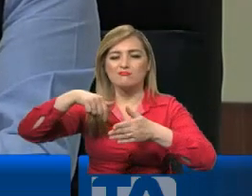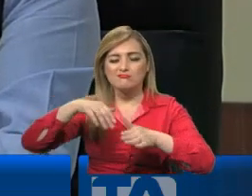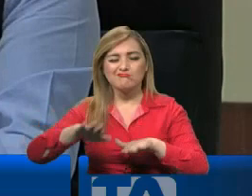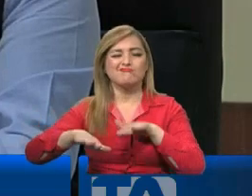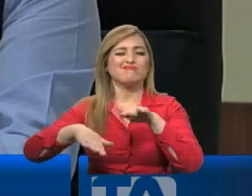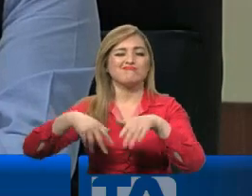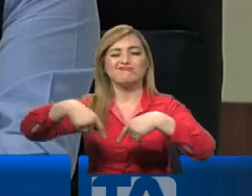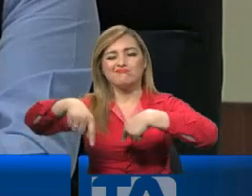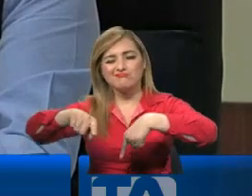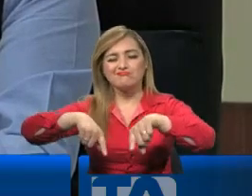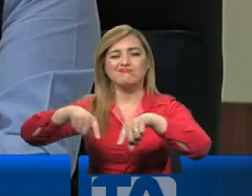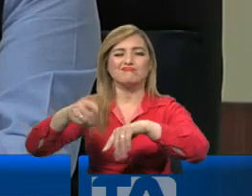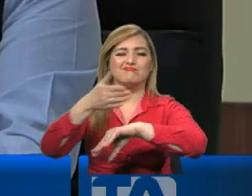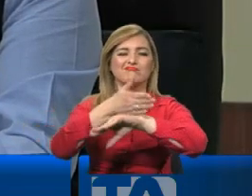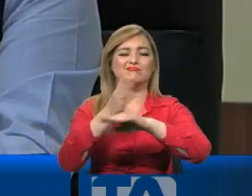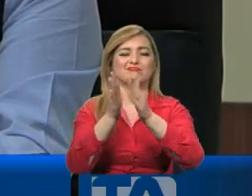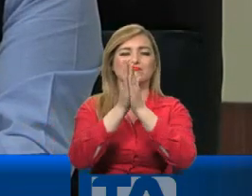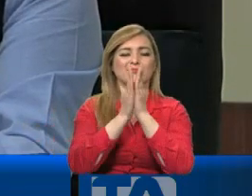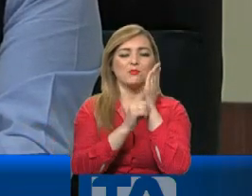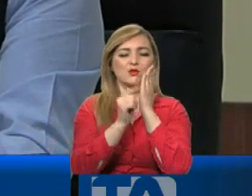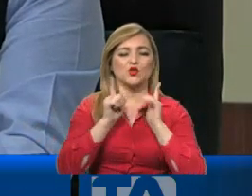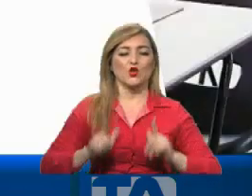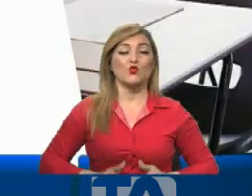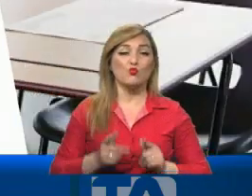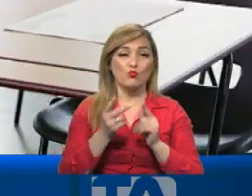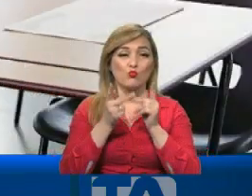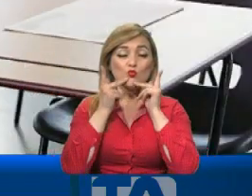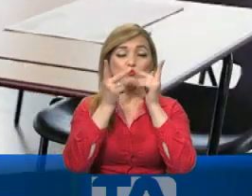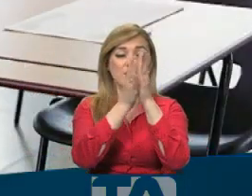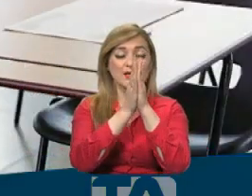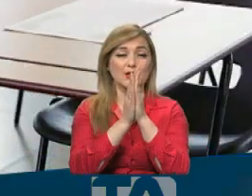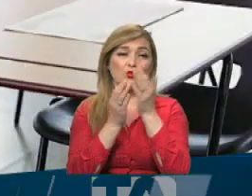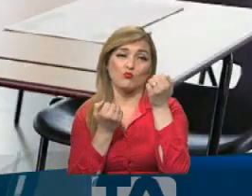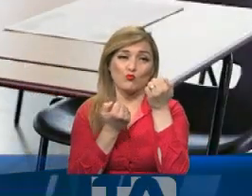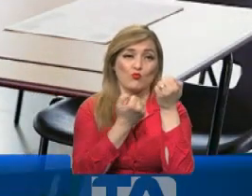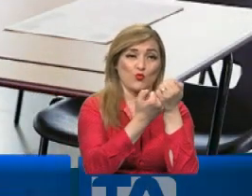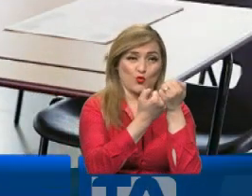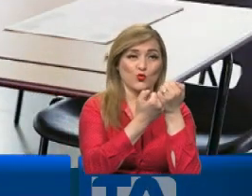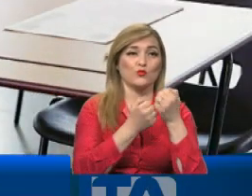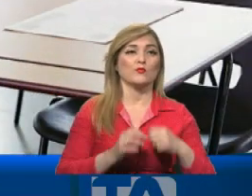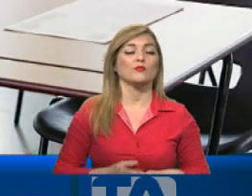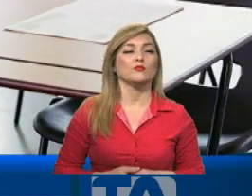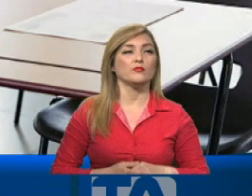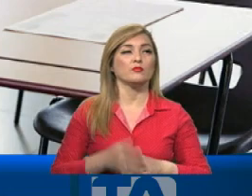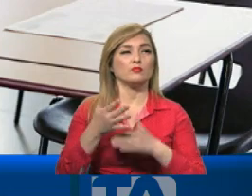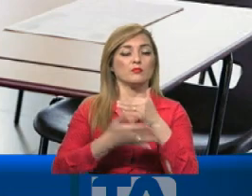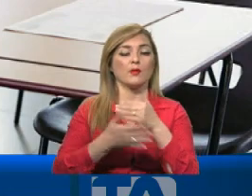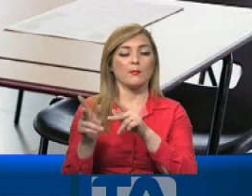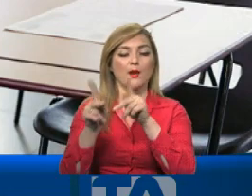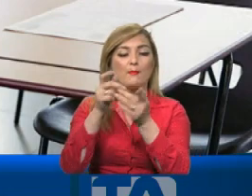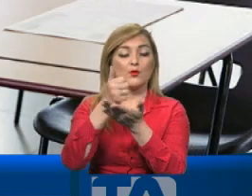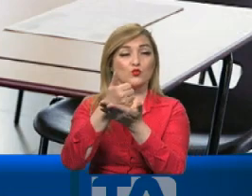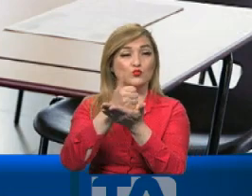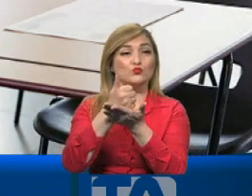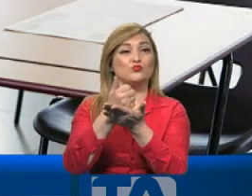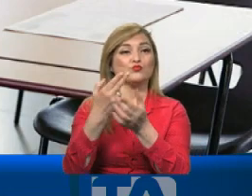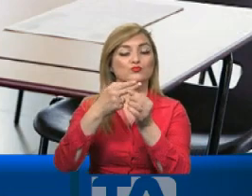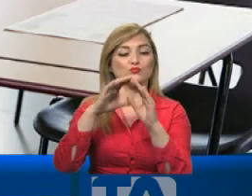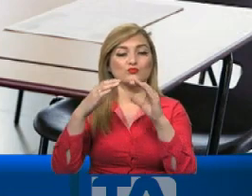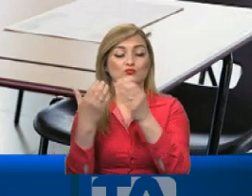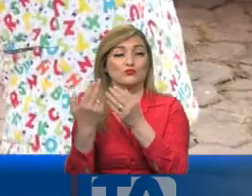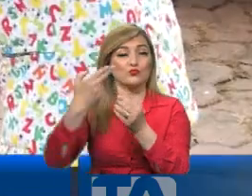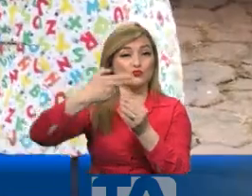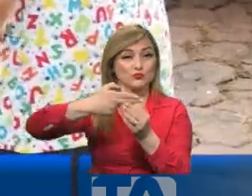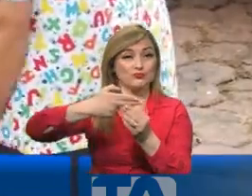obviamente a la medida solicitada por el ministerio de salud pública hasta la misma fecha quedarán suspendidos los planes piloto para el retorno a clases